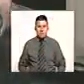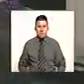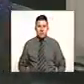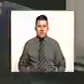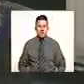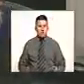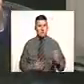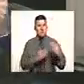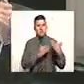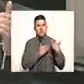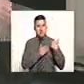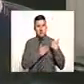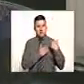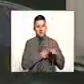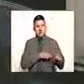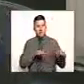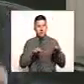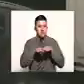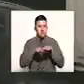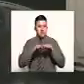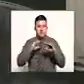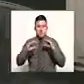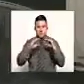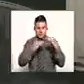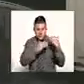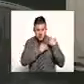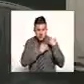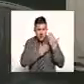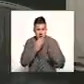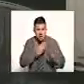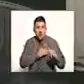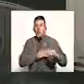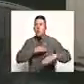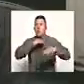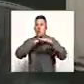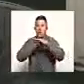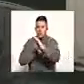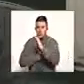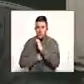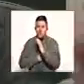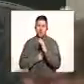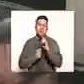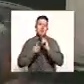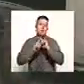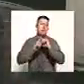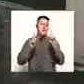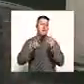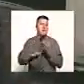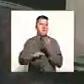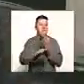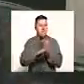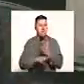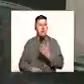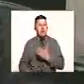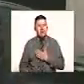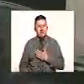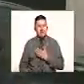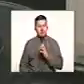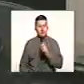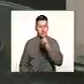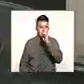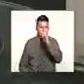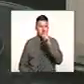A responsabilidades equivalentes, salarios equivalentes, pero lo que no puede pasar, apreciados colegas, yo les pido un mínimo sentido